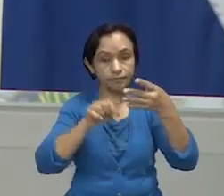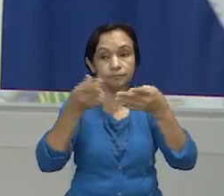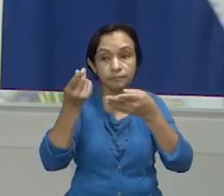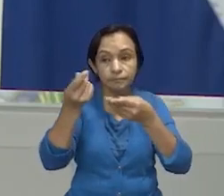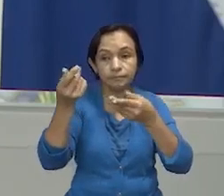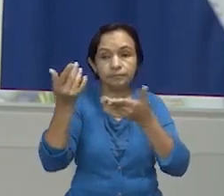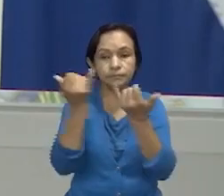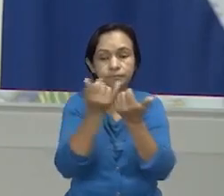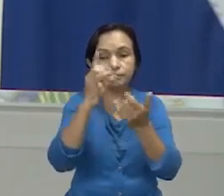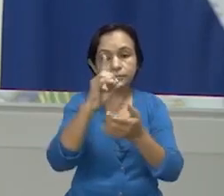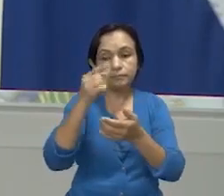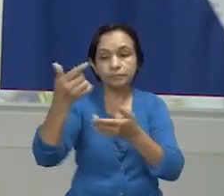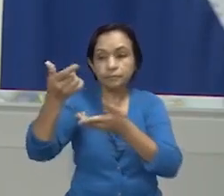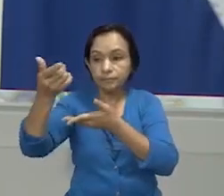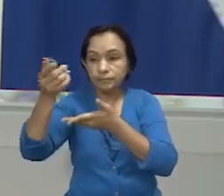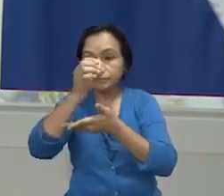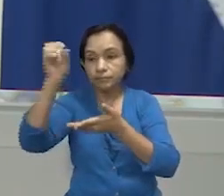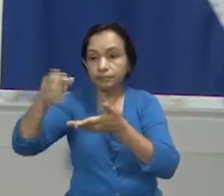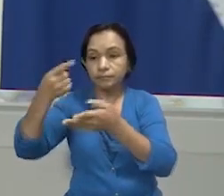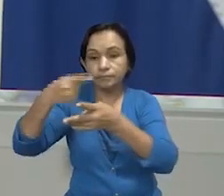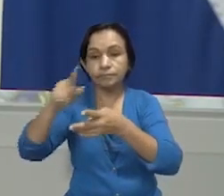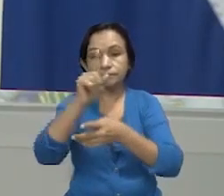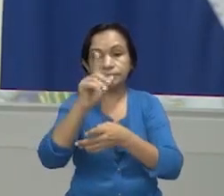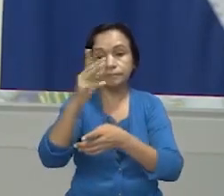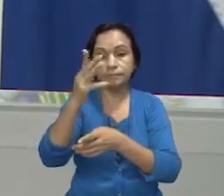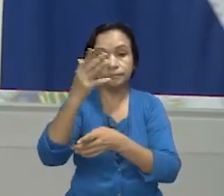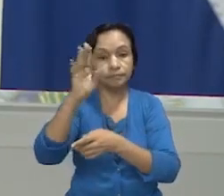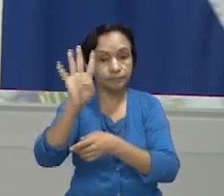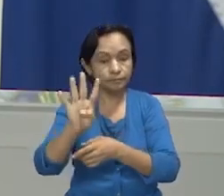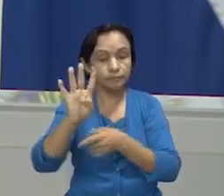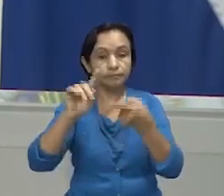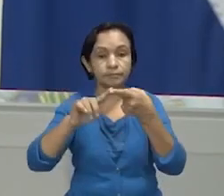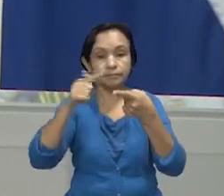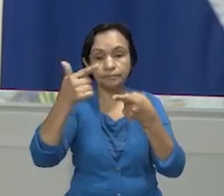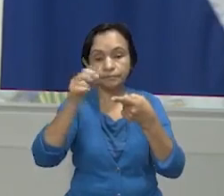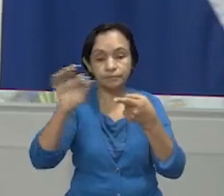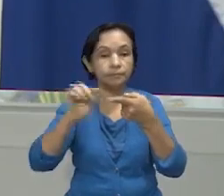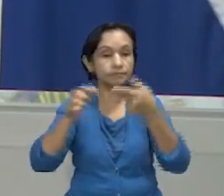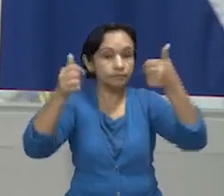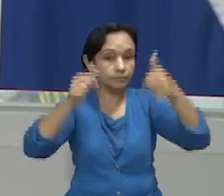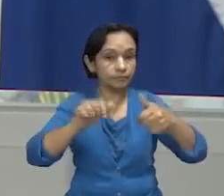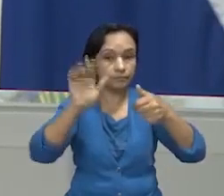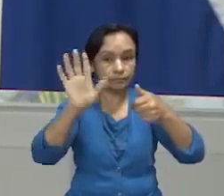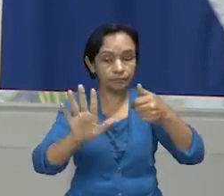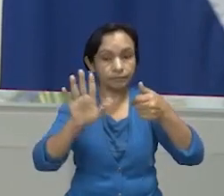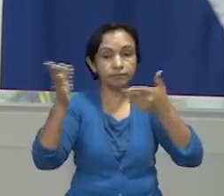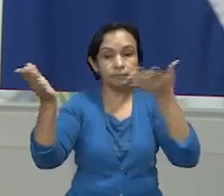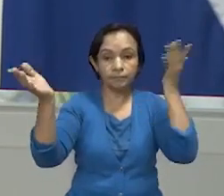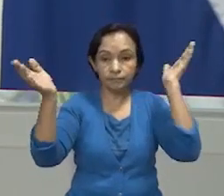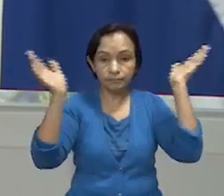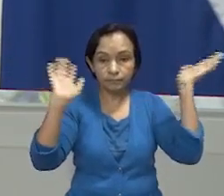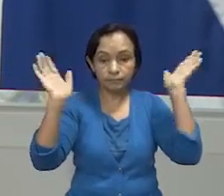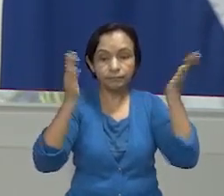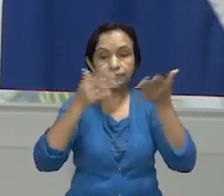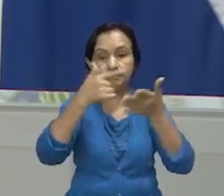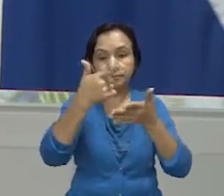aranceles aduaneros y el comercio 1994 GATT y el artículo 5 del acuerdo general sobre el comercio de